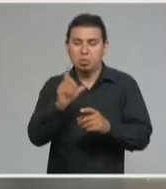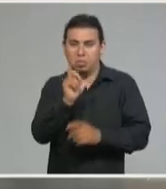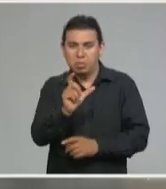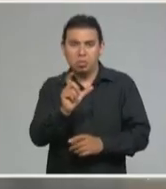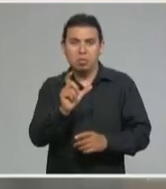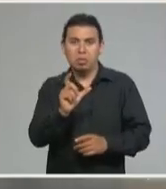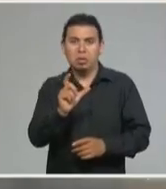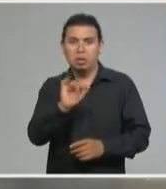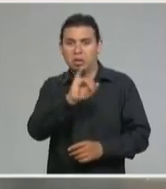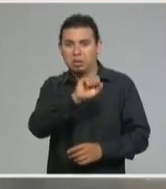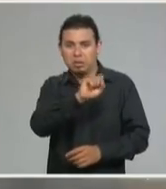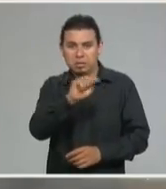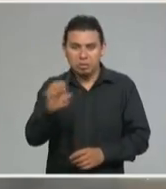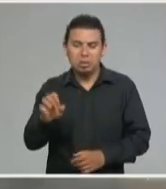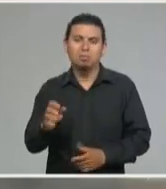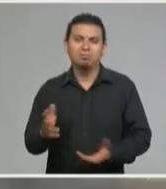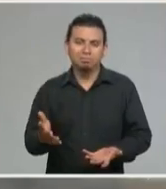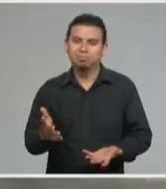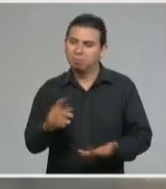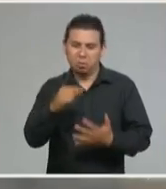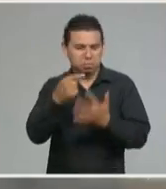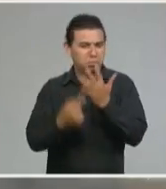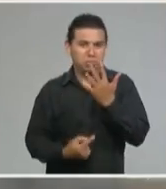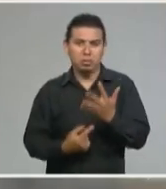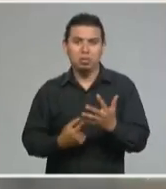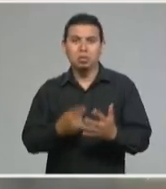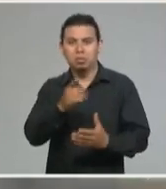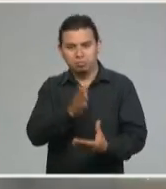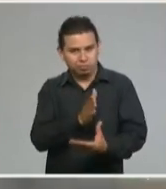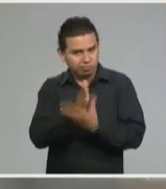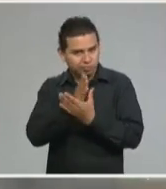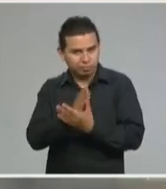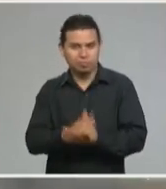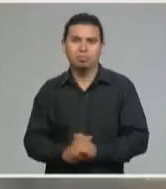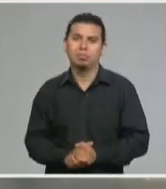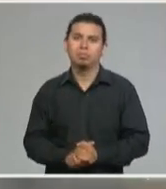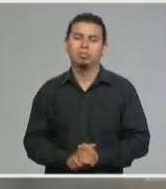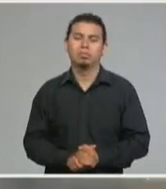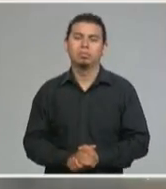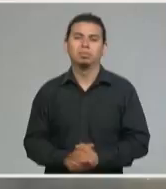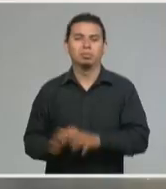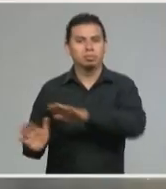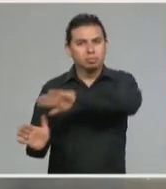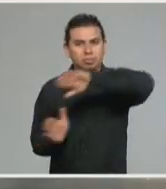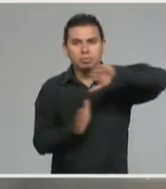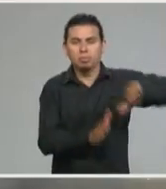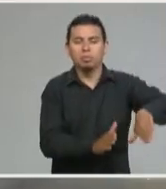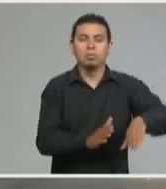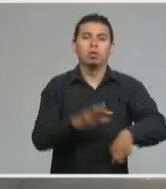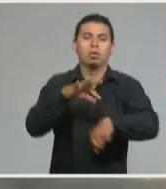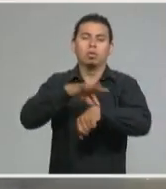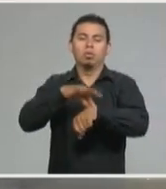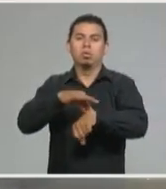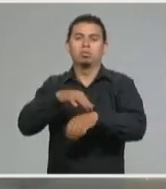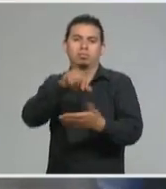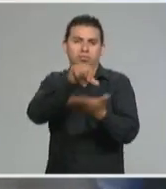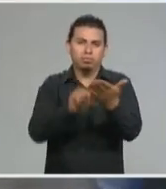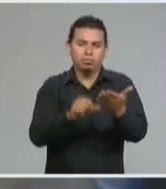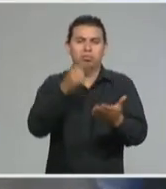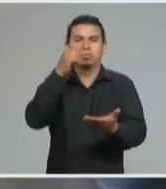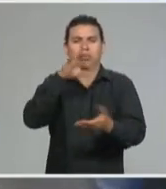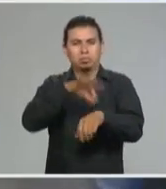lo hace, eso ya es imperdonable. La Facultad de Medicina y Cirugía de la Universidad Autónoma Benito Juárez de